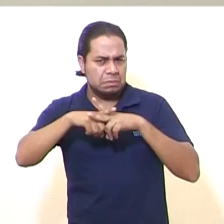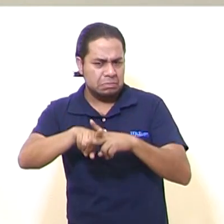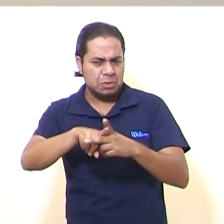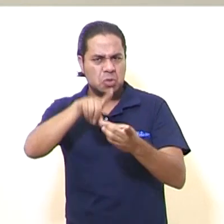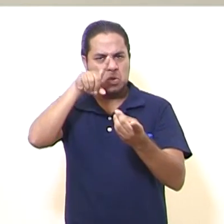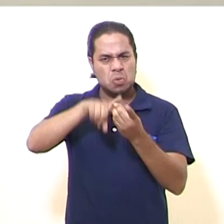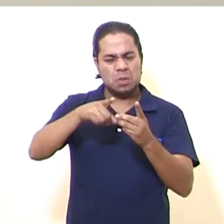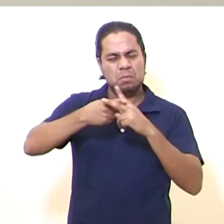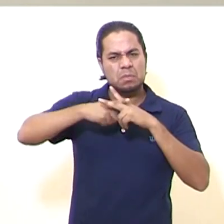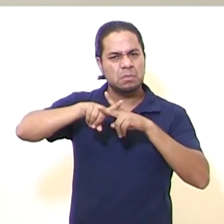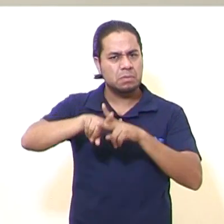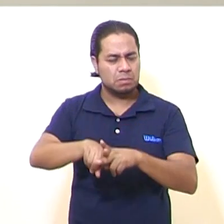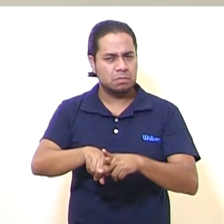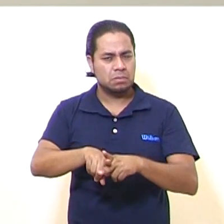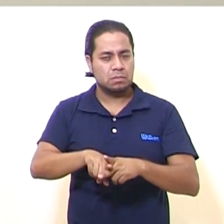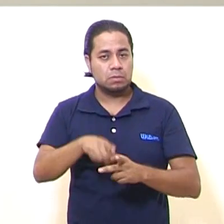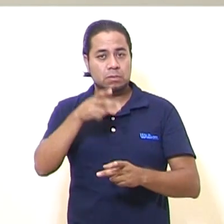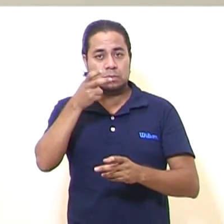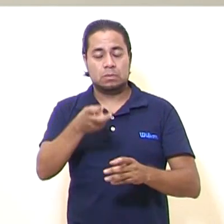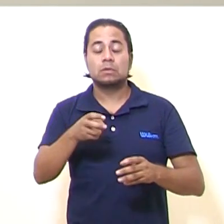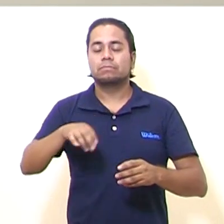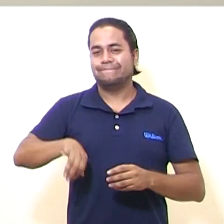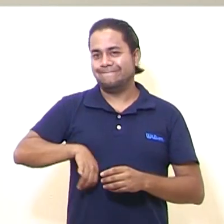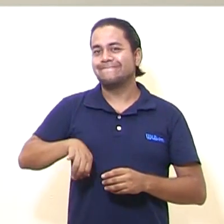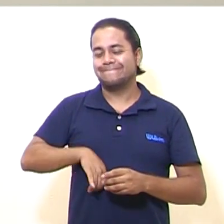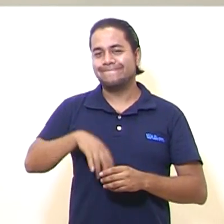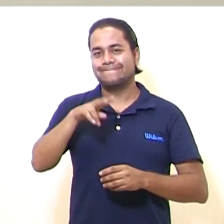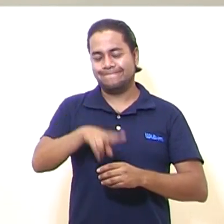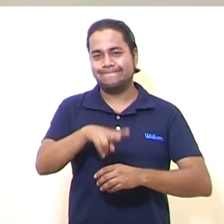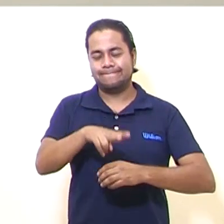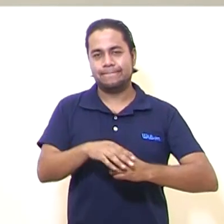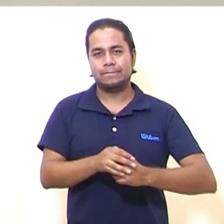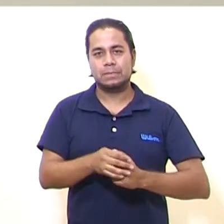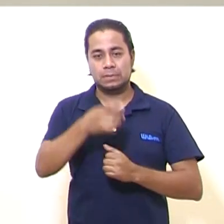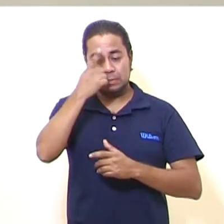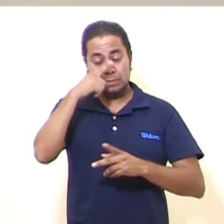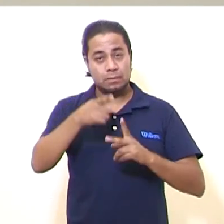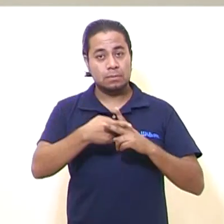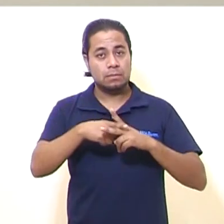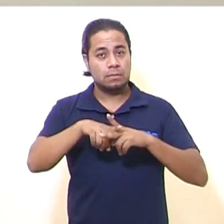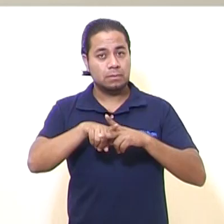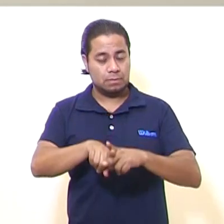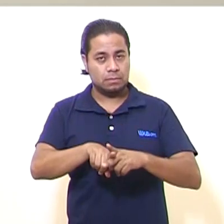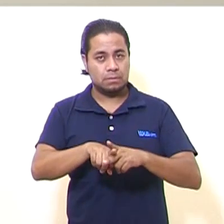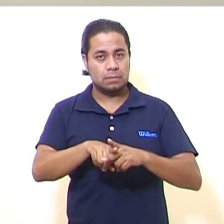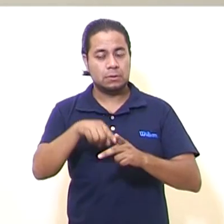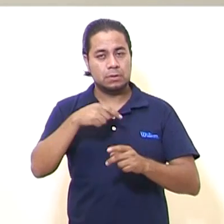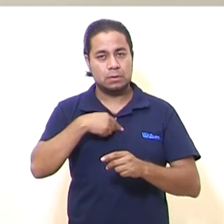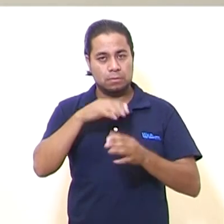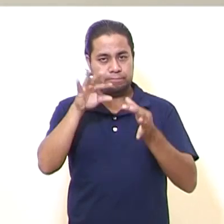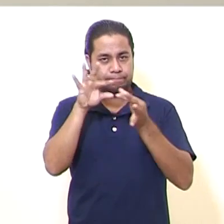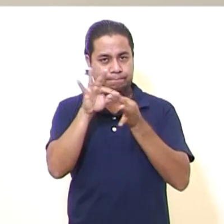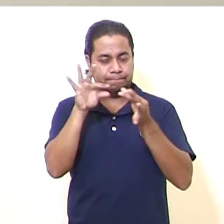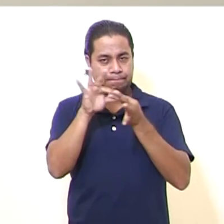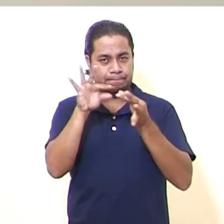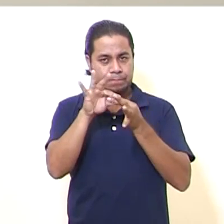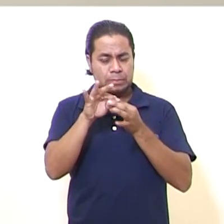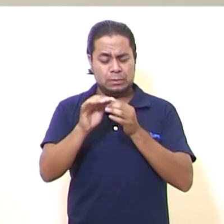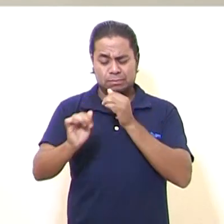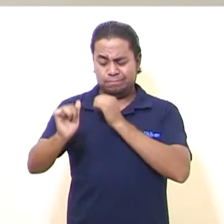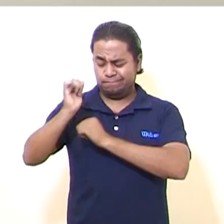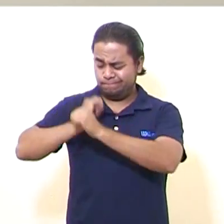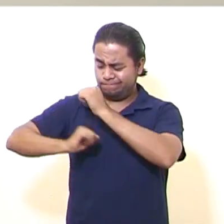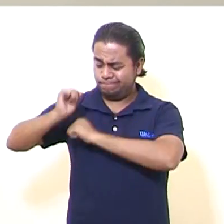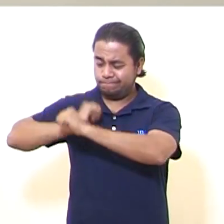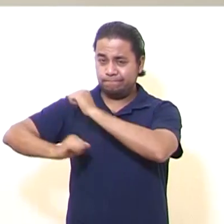surgieron? Porque eso también es muy interesante. Para iniciar, te voy a contar de que hace muchos